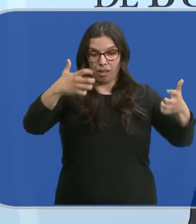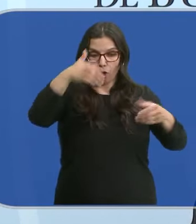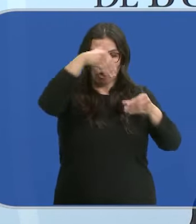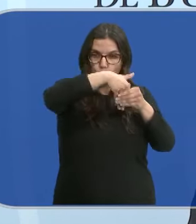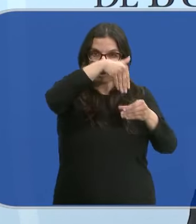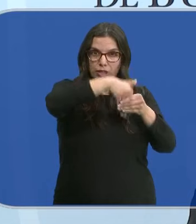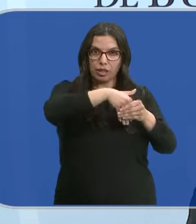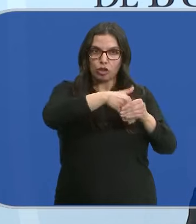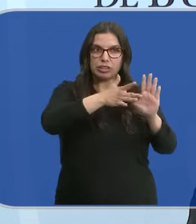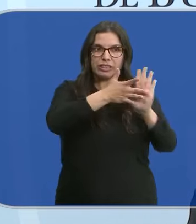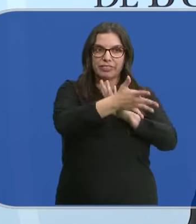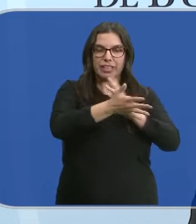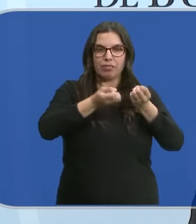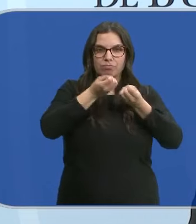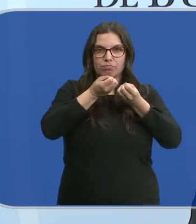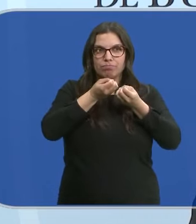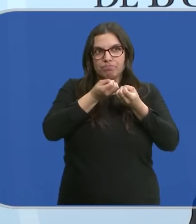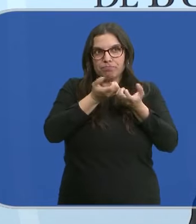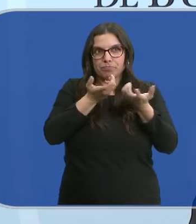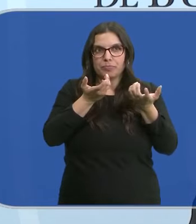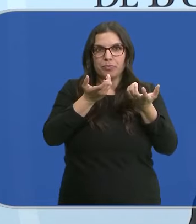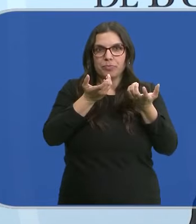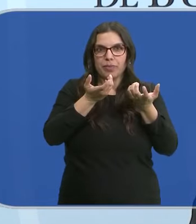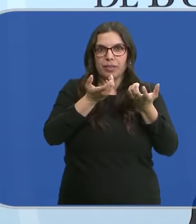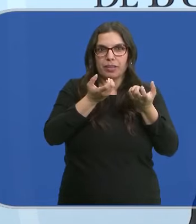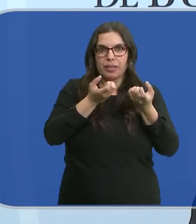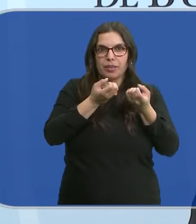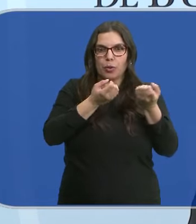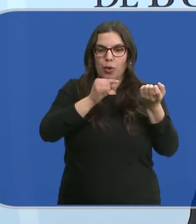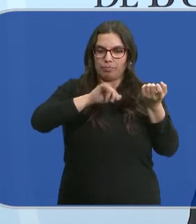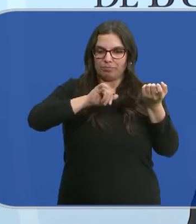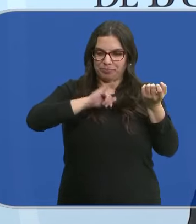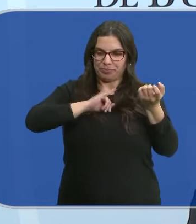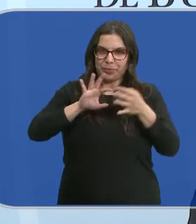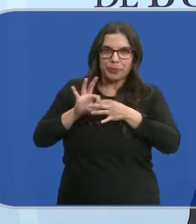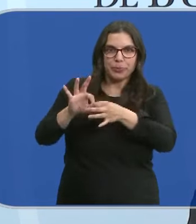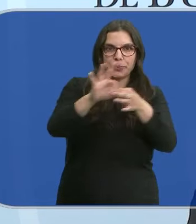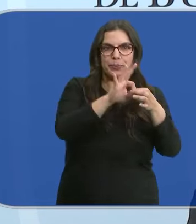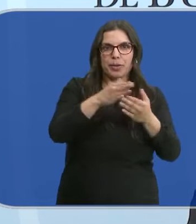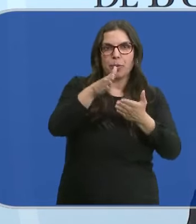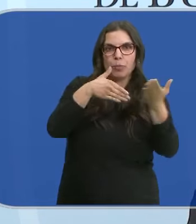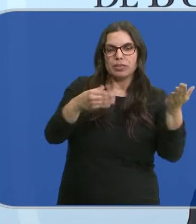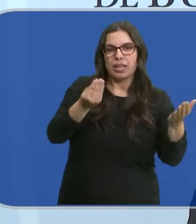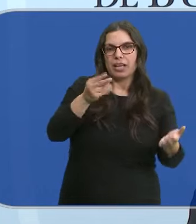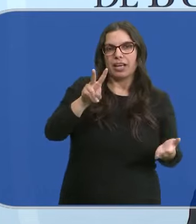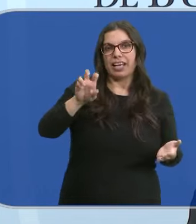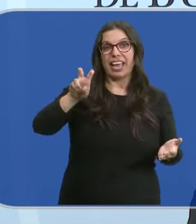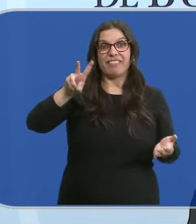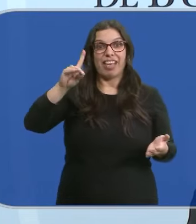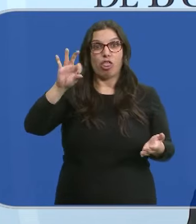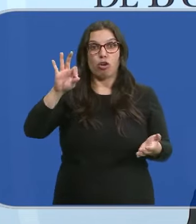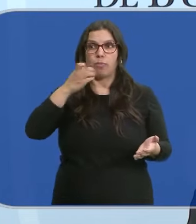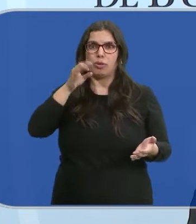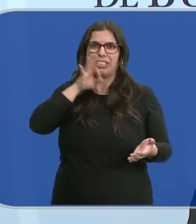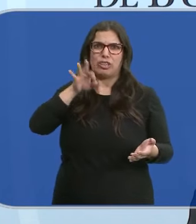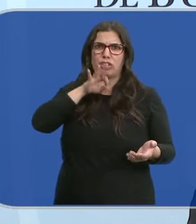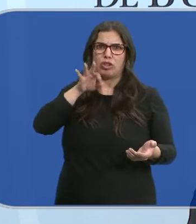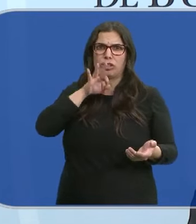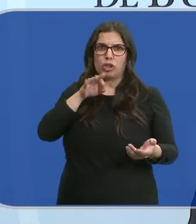contando, es algo que está muy cerca del hombre. Poesía de Quevedo tiene más siglos que